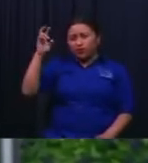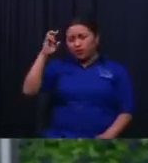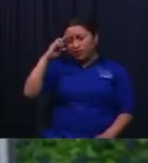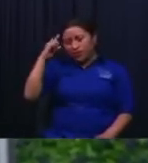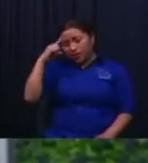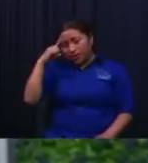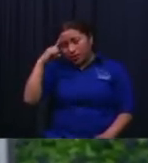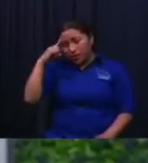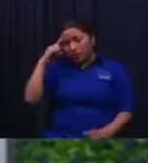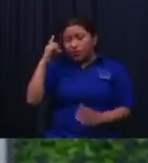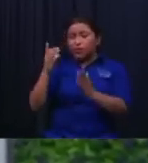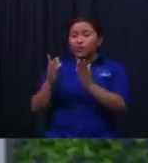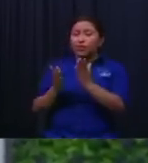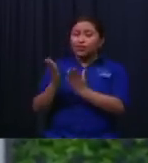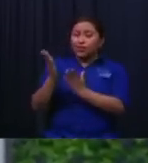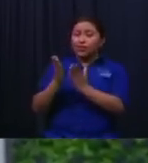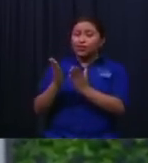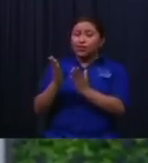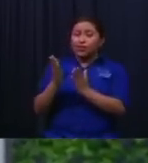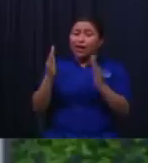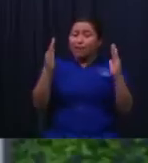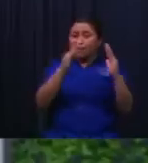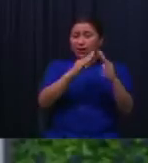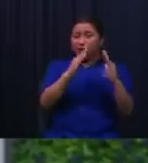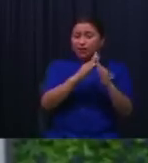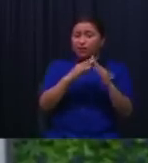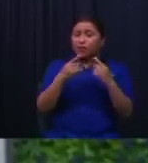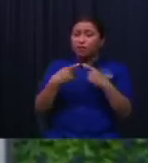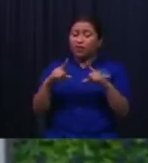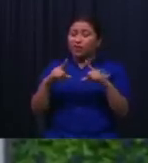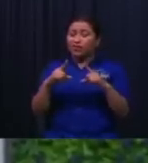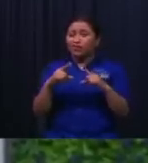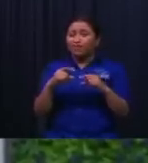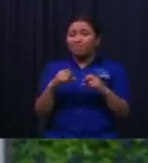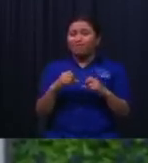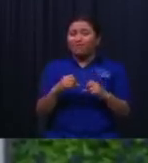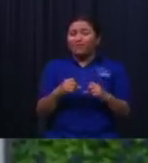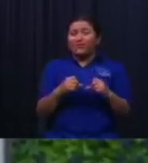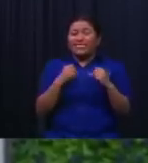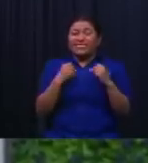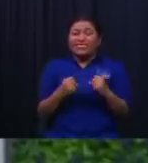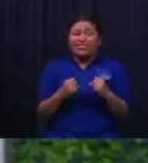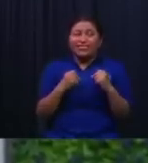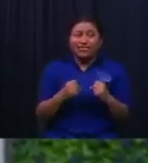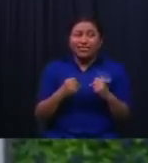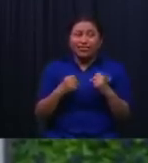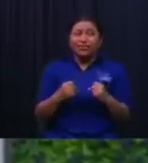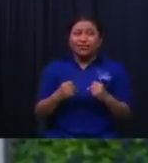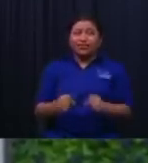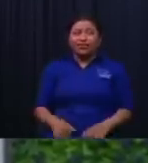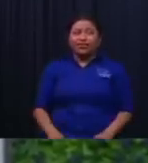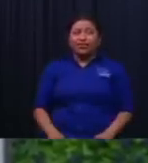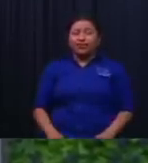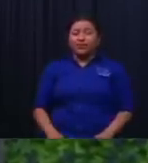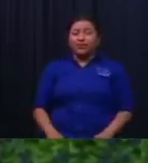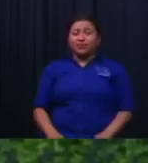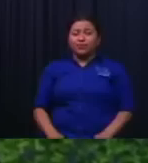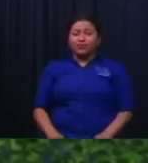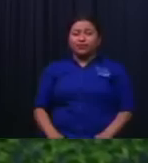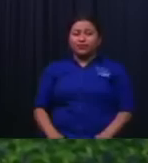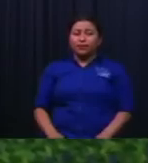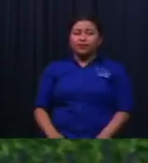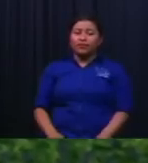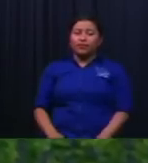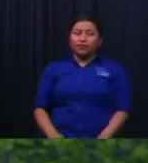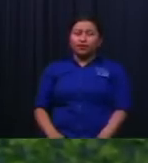No aguanto, hermano. Como le digo, abro la puerta. Siervitos, sírvanse salir. No,